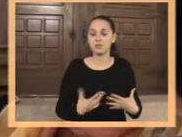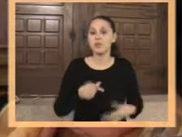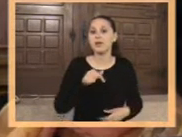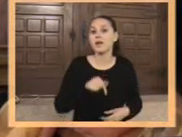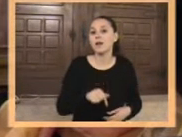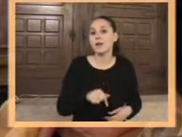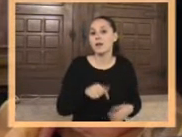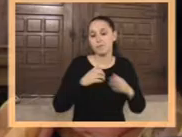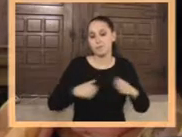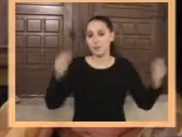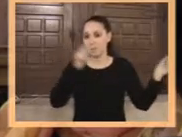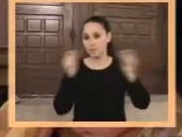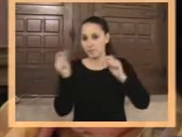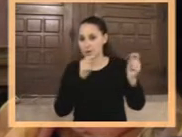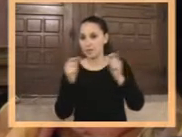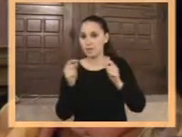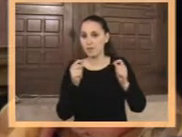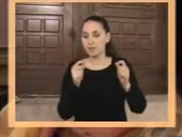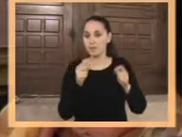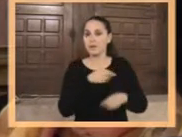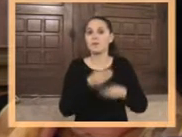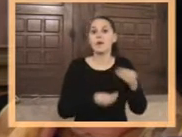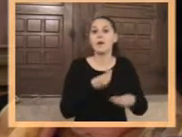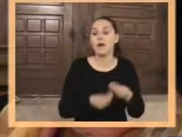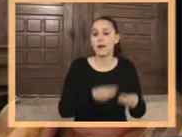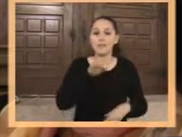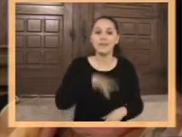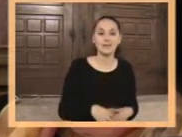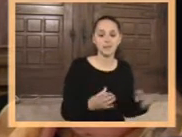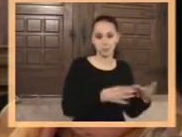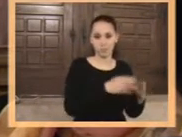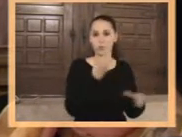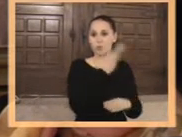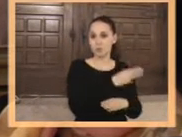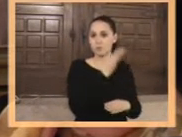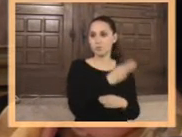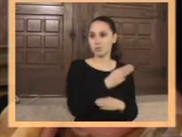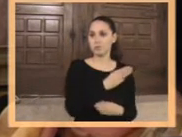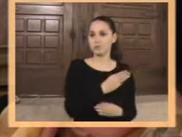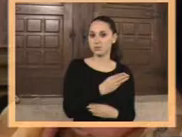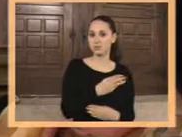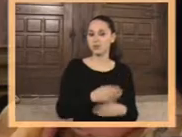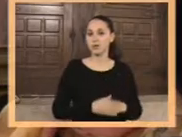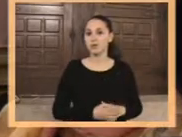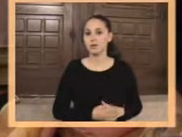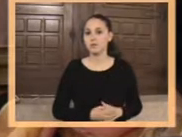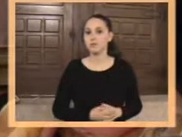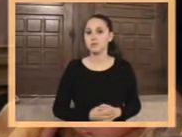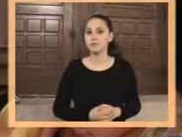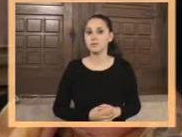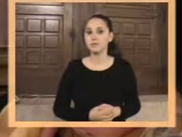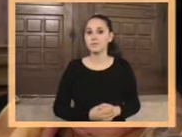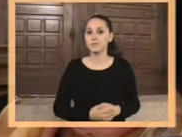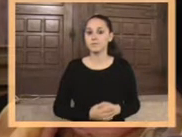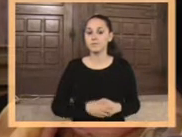todo el mundo sepa, todos los concejales que tienen que acudir, en su agenda se organicen, porque se sabe que todos los viernes, aproximadamente, quiero recordar, a la una,